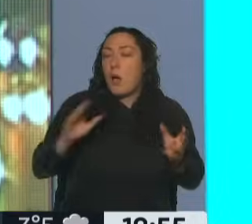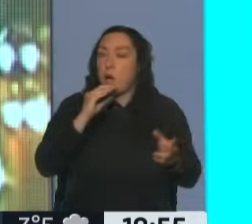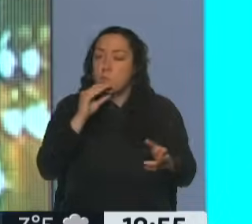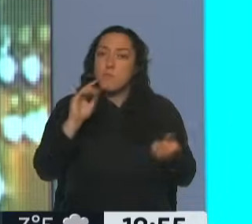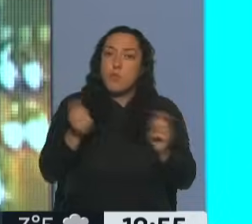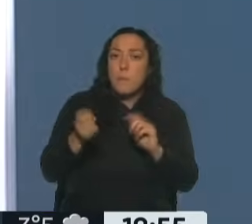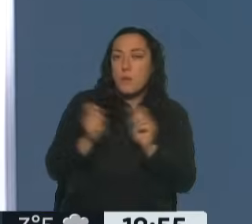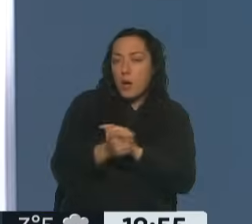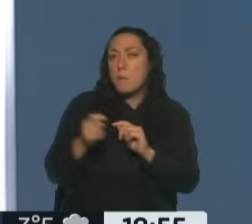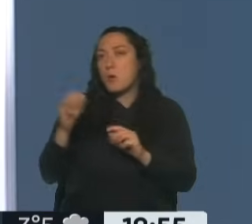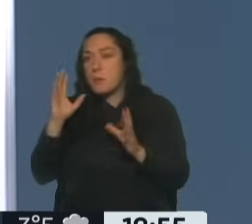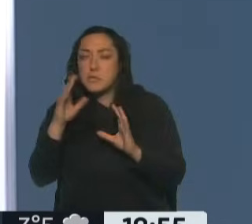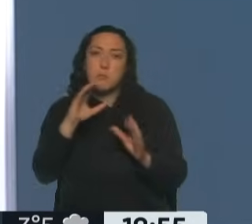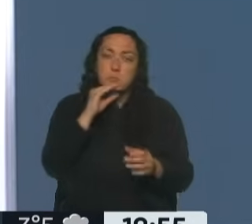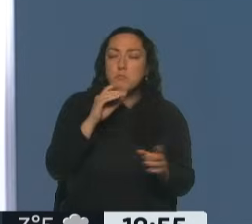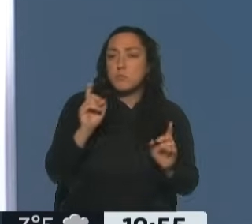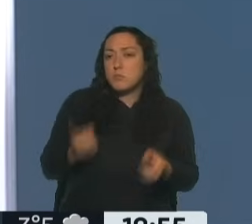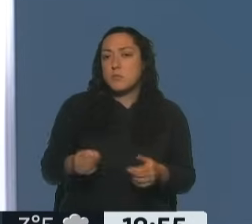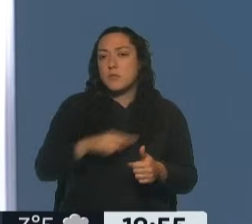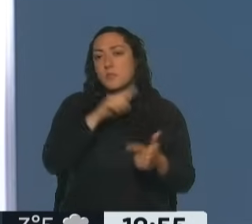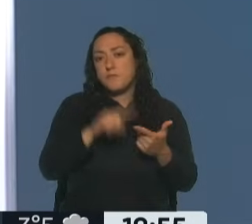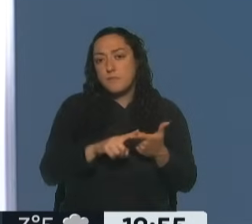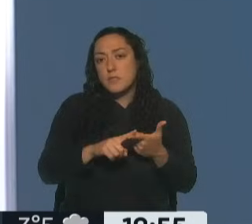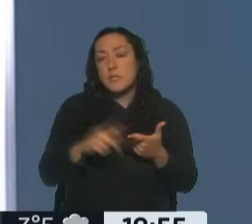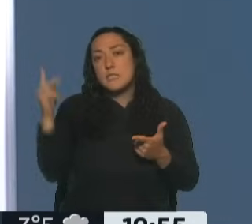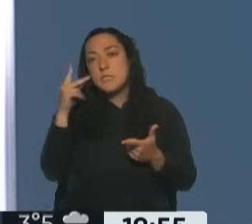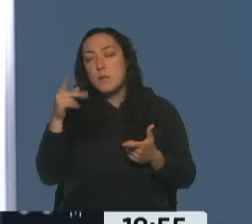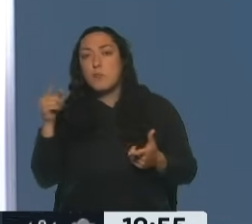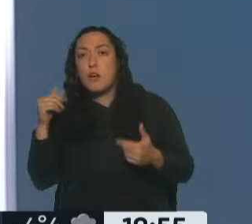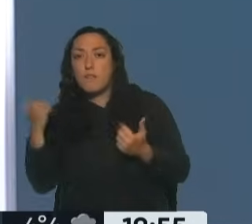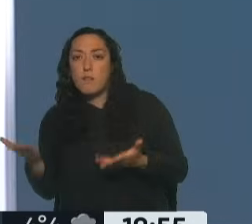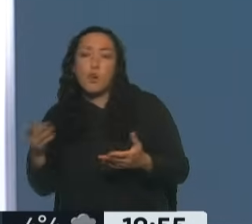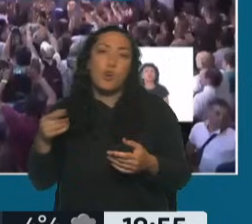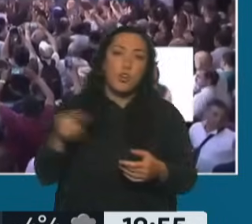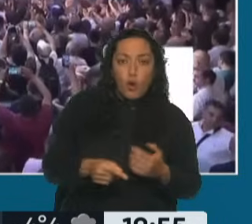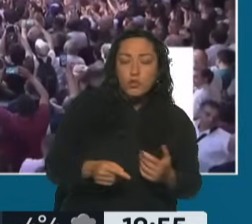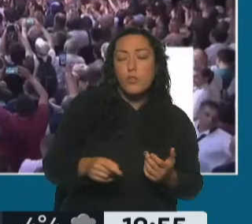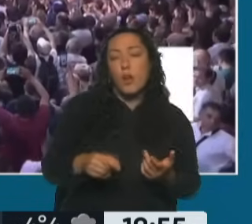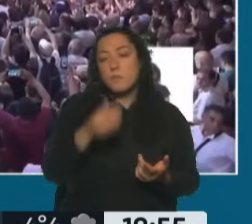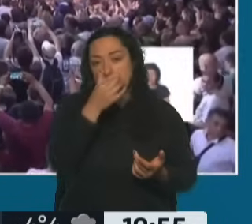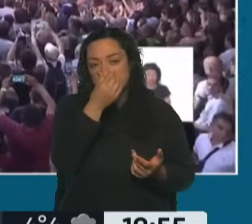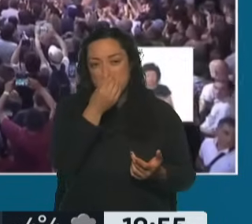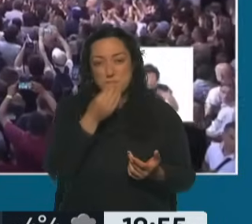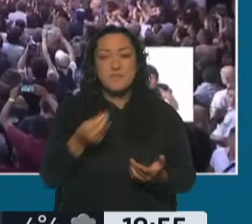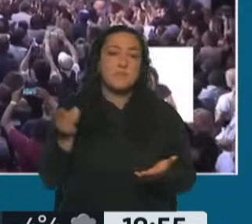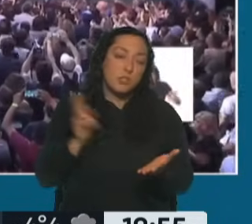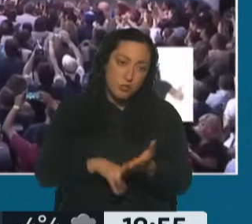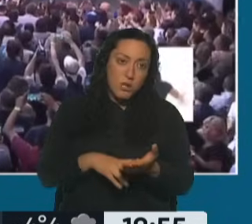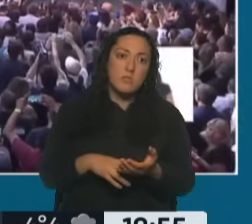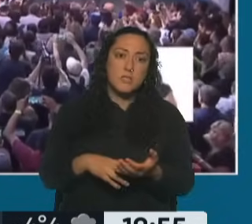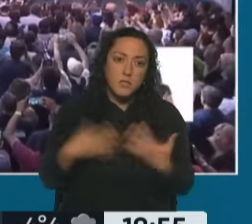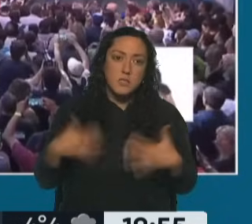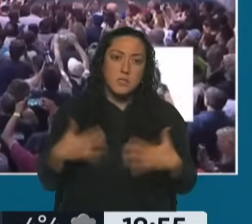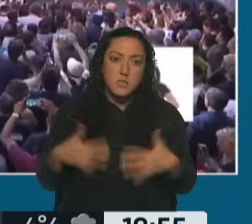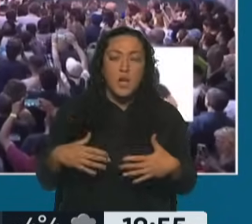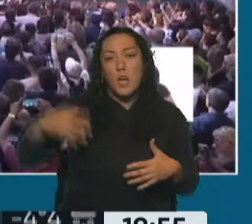Sí. El otro elemento es, bueno, kirchnerismo, antikirchnerismo, que reverdeció, floreció intensamente, no le había